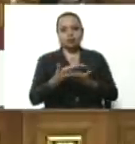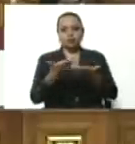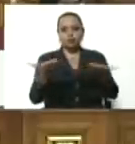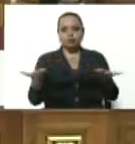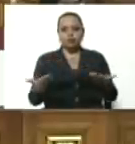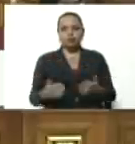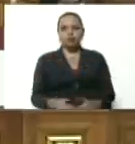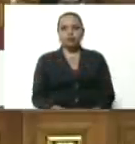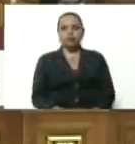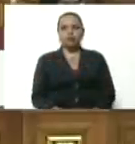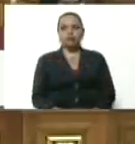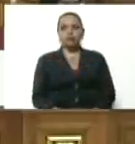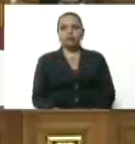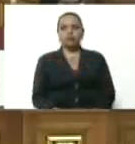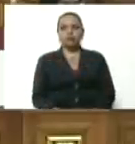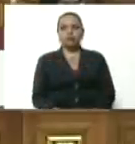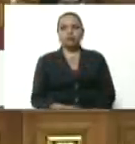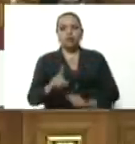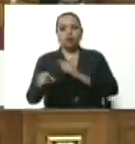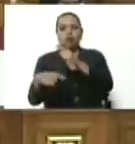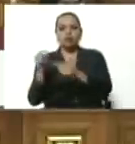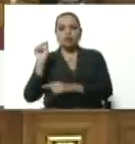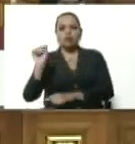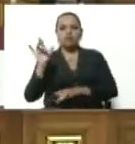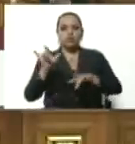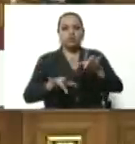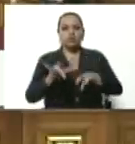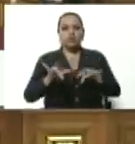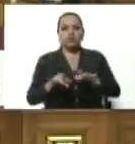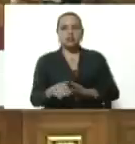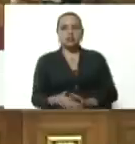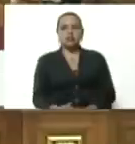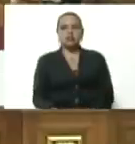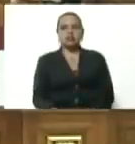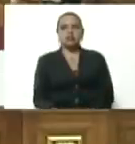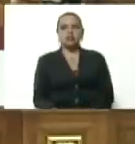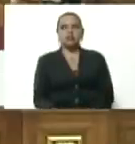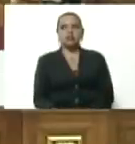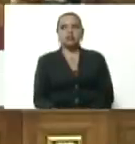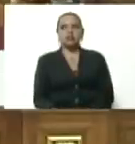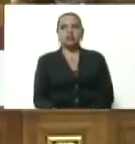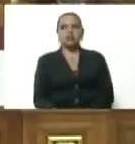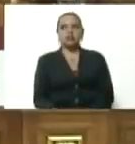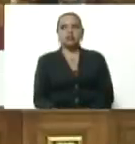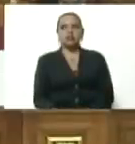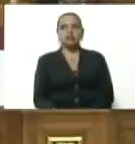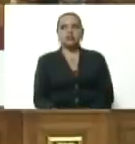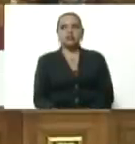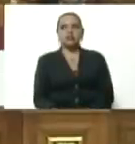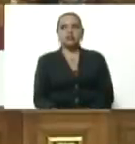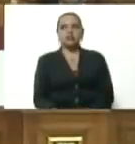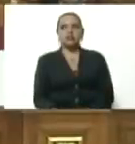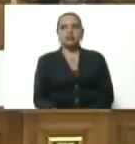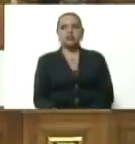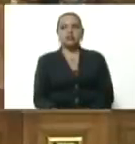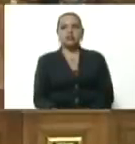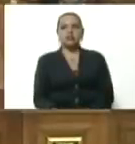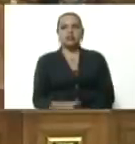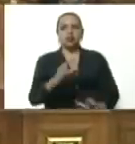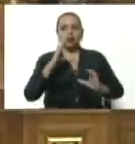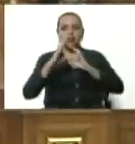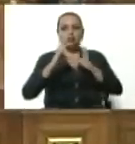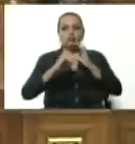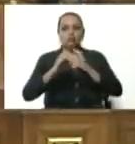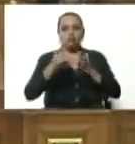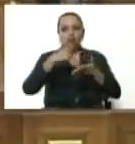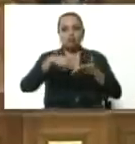siguiente punto, señor secretario. Comunicación suscrita por la doctora Indira Alfonso